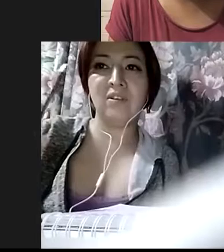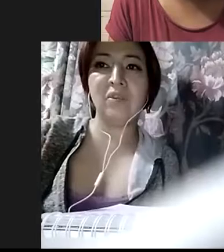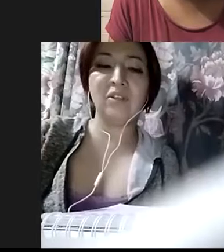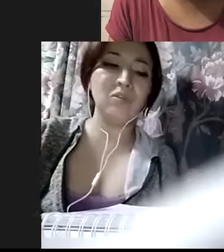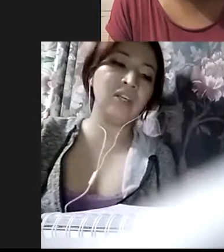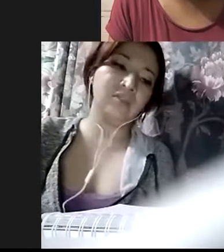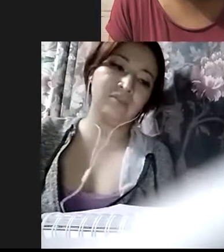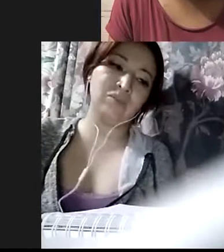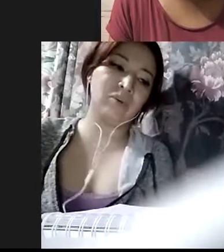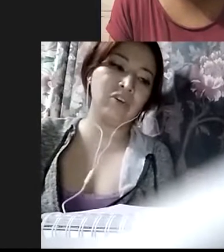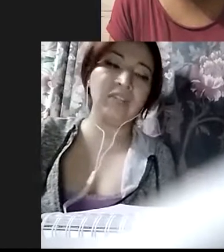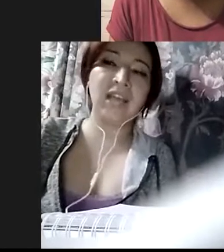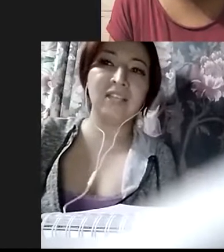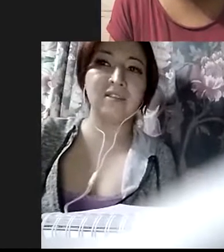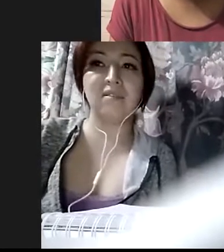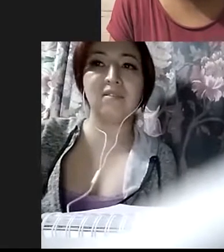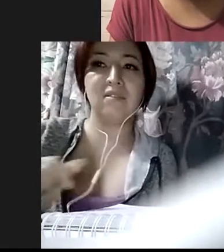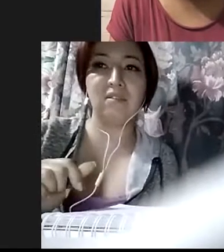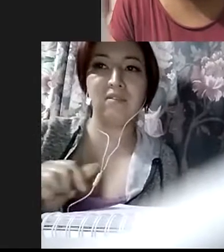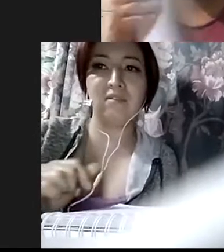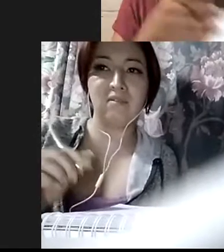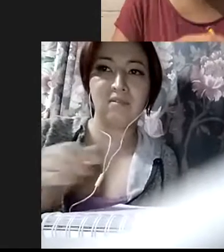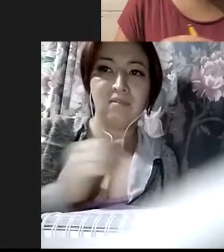What are we doing tomorrow night?